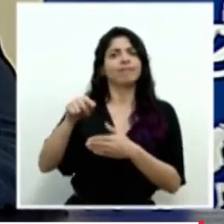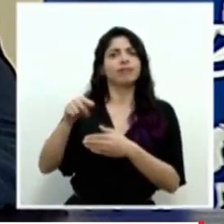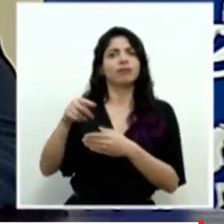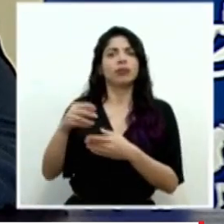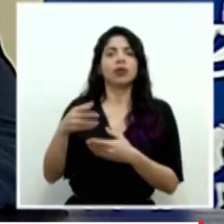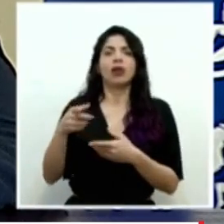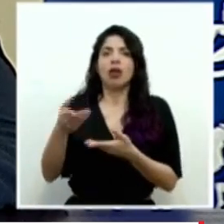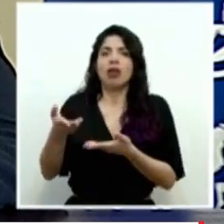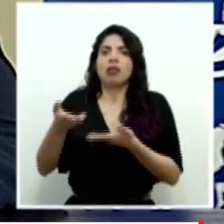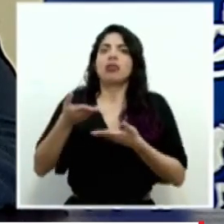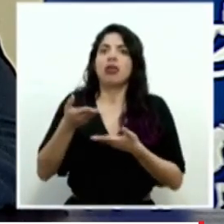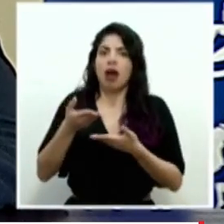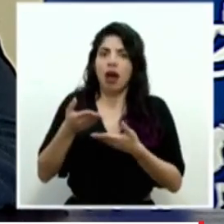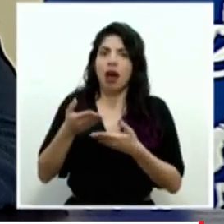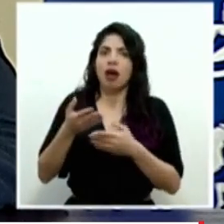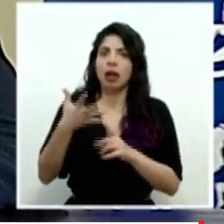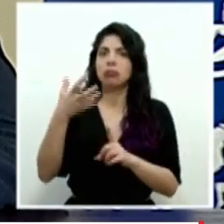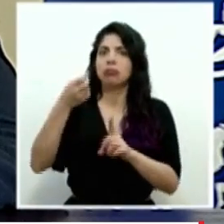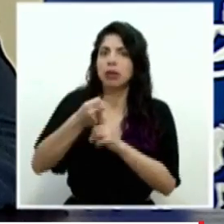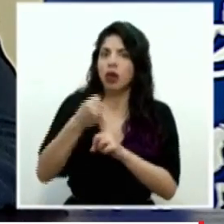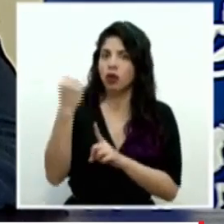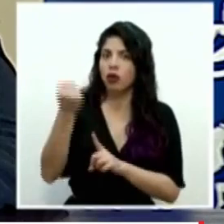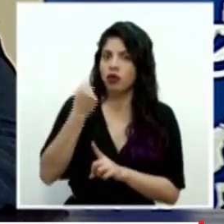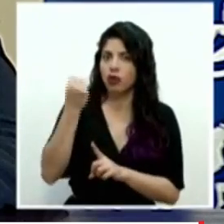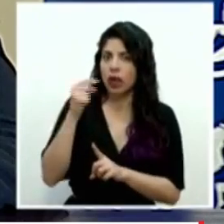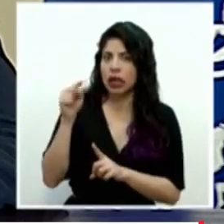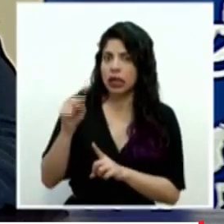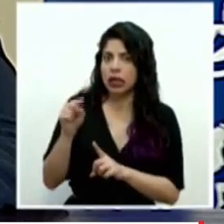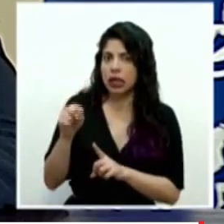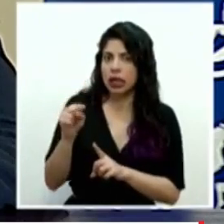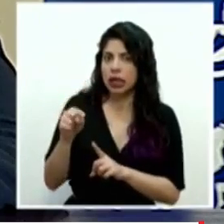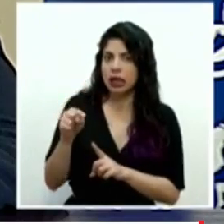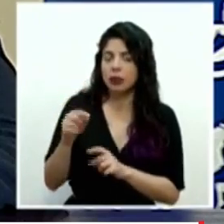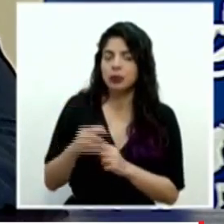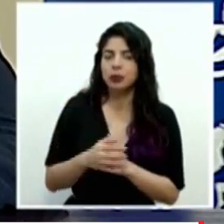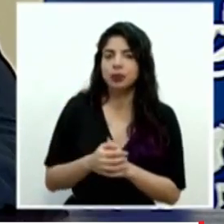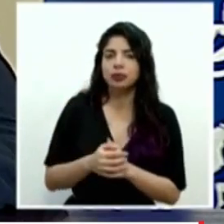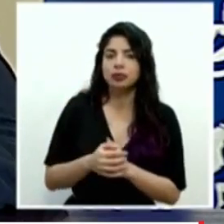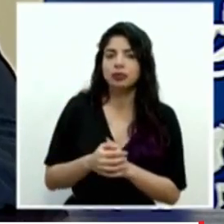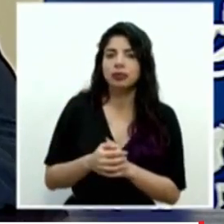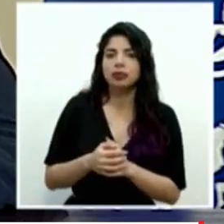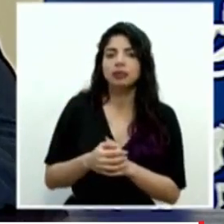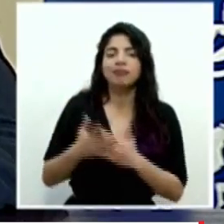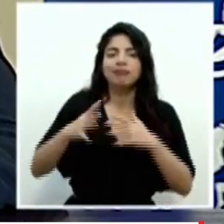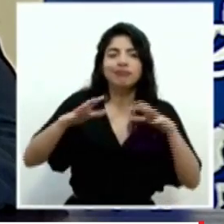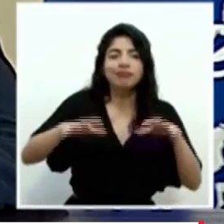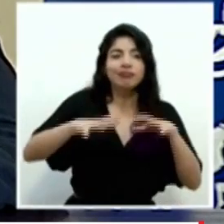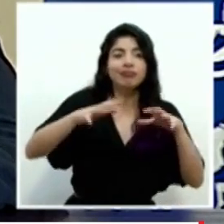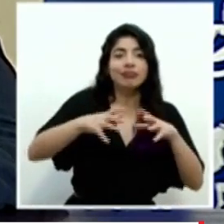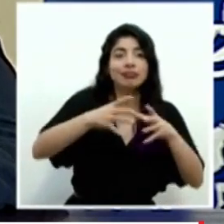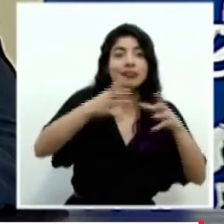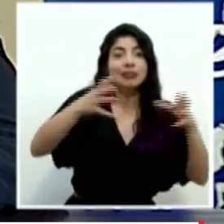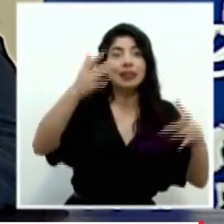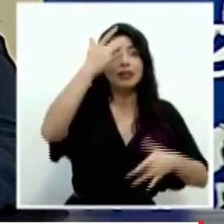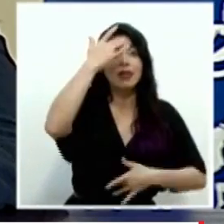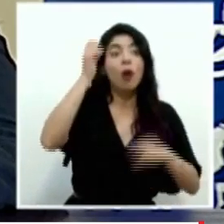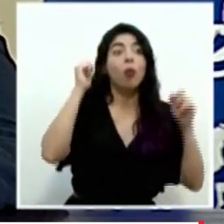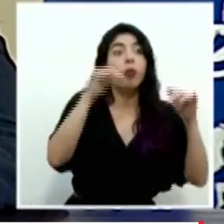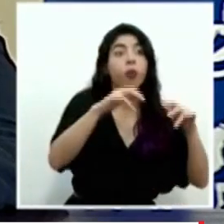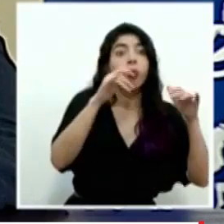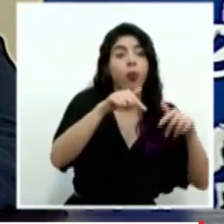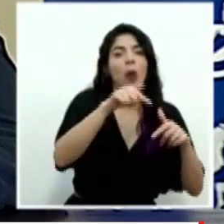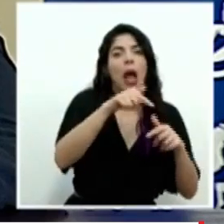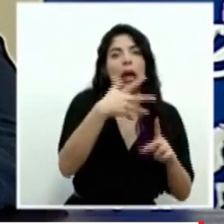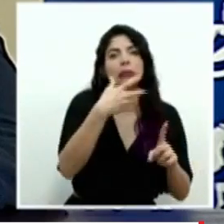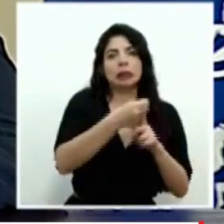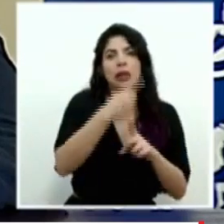un impacto muy importante dentro de lo que es la distribución, la dinámica del aumento de los casos.